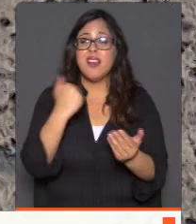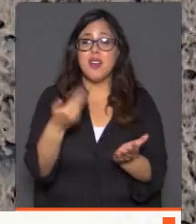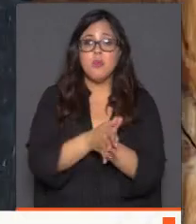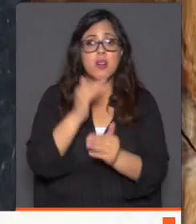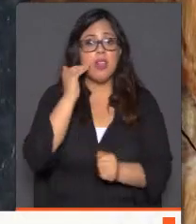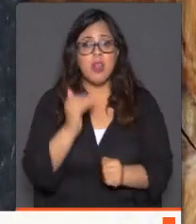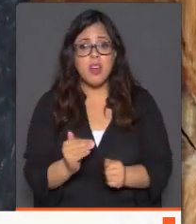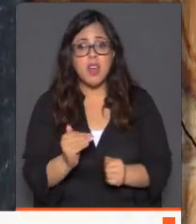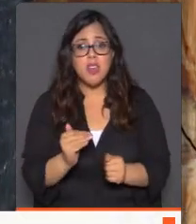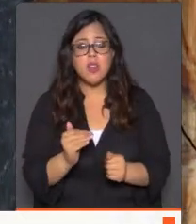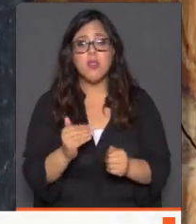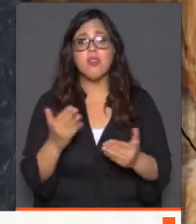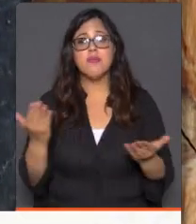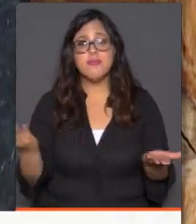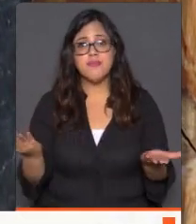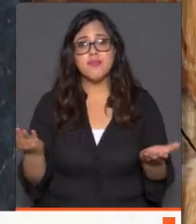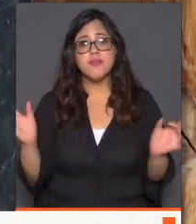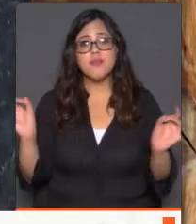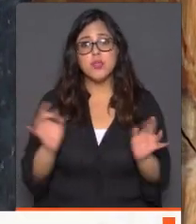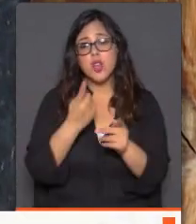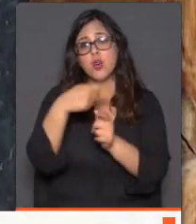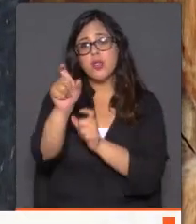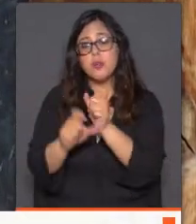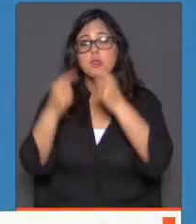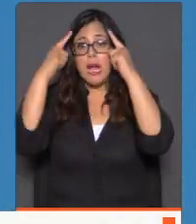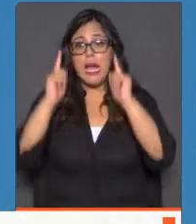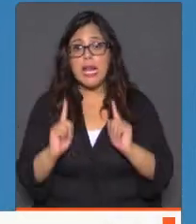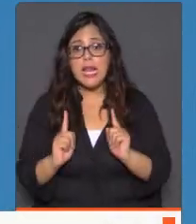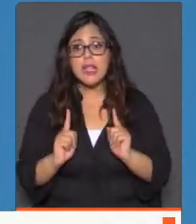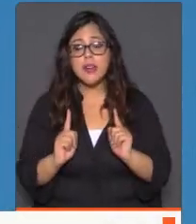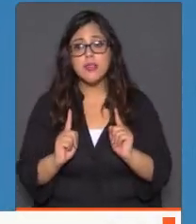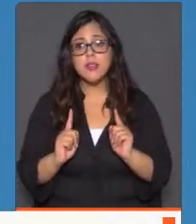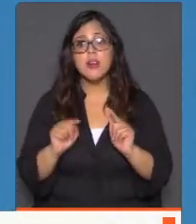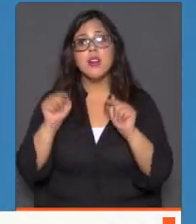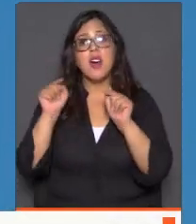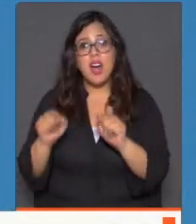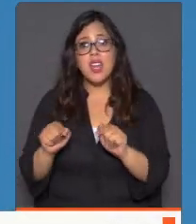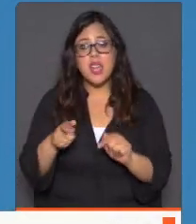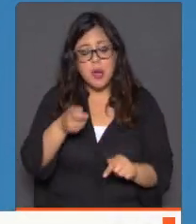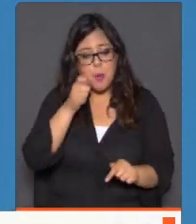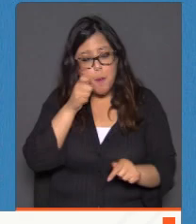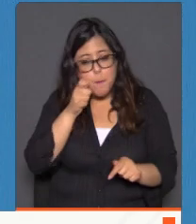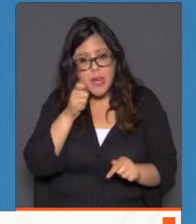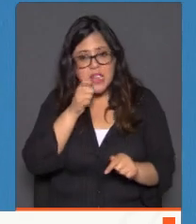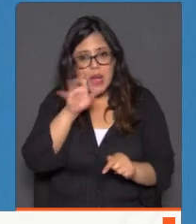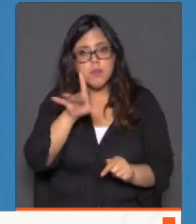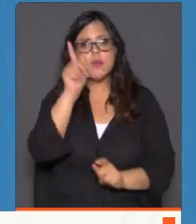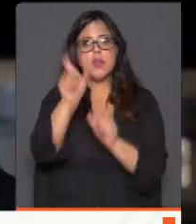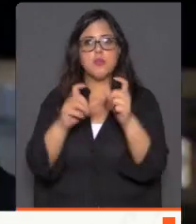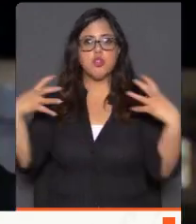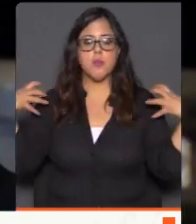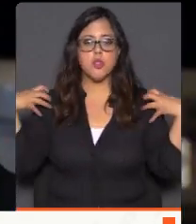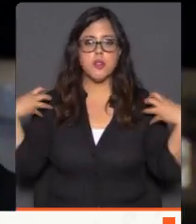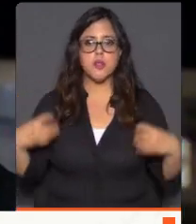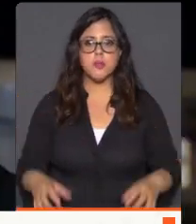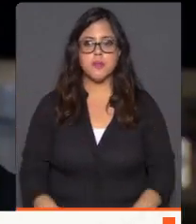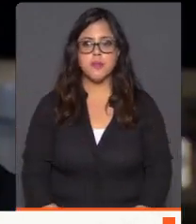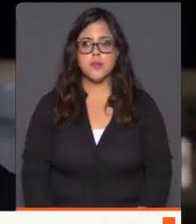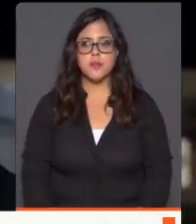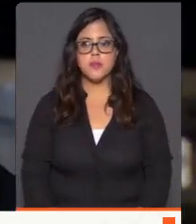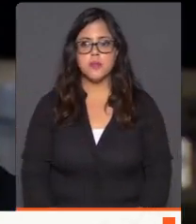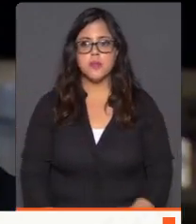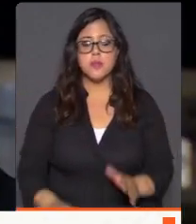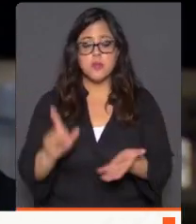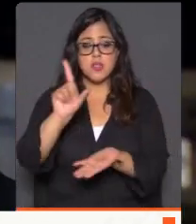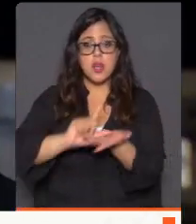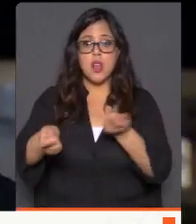pudieron causar otras personas lesionadas Al menos hay buenas pistas para dar con Los pistoleros el negocio este